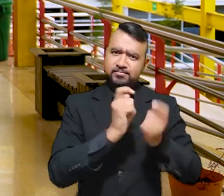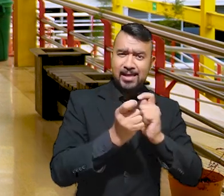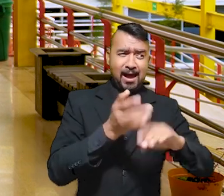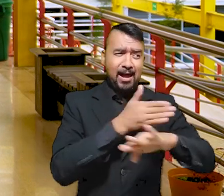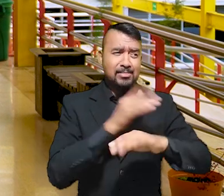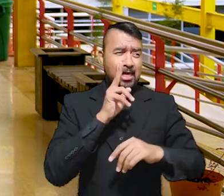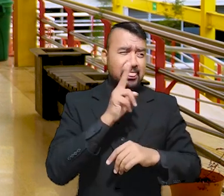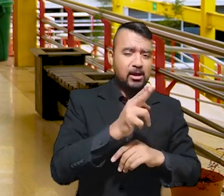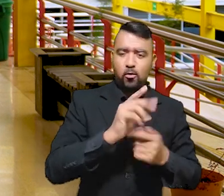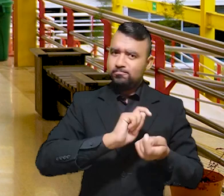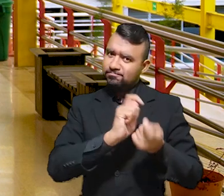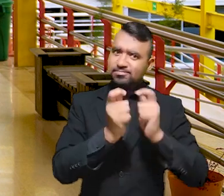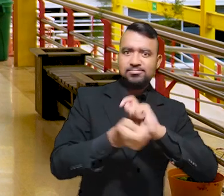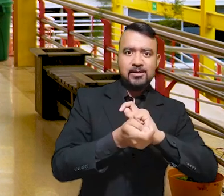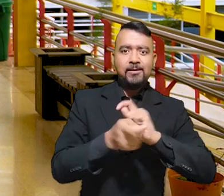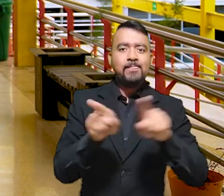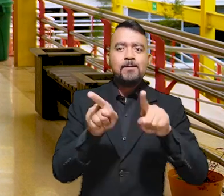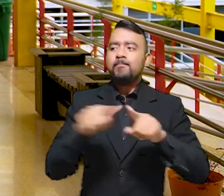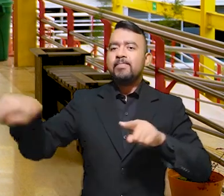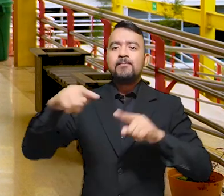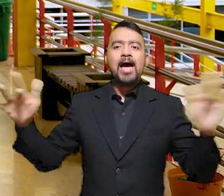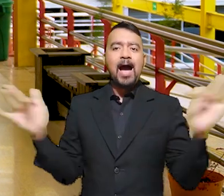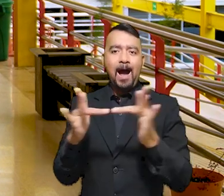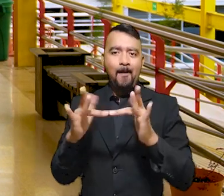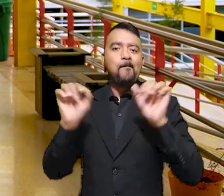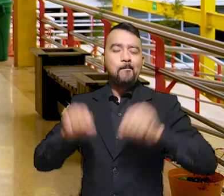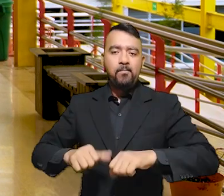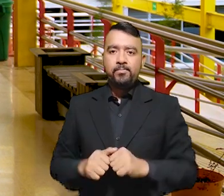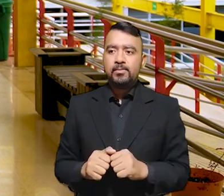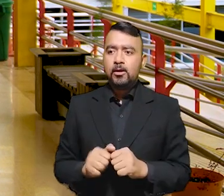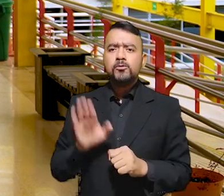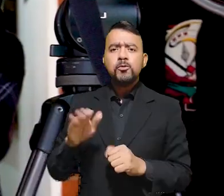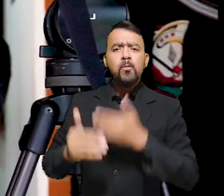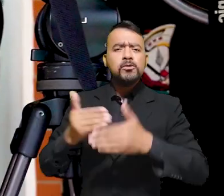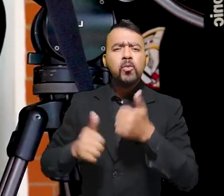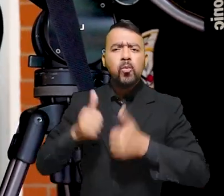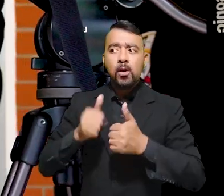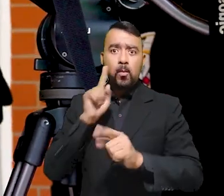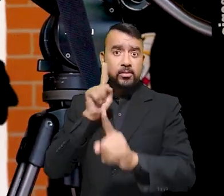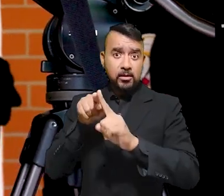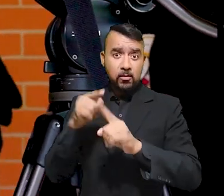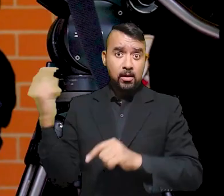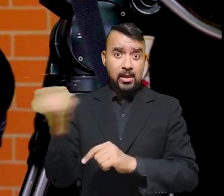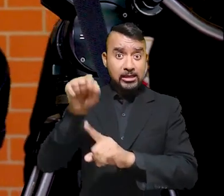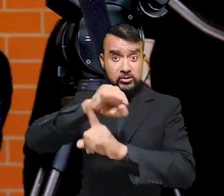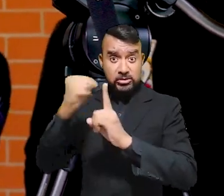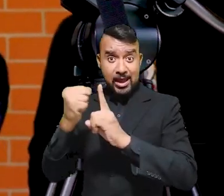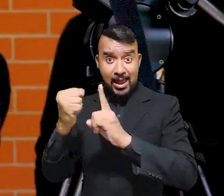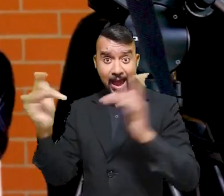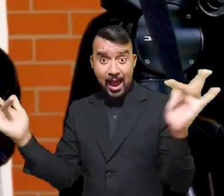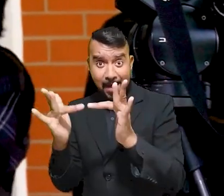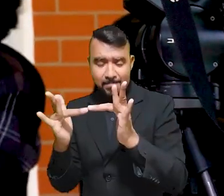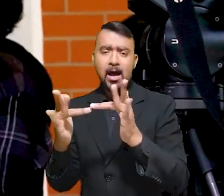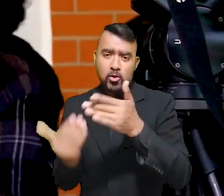de nosotros de enseñar también dentro de las instituciones de educación superior debemos de cambiar. O sea, el modelo pedagógico debe ir acorde a